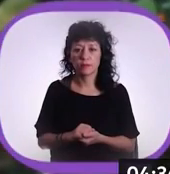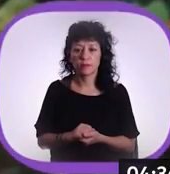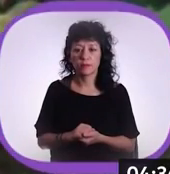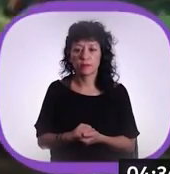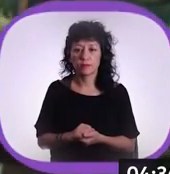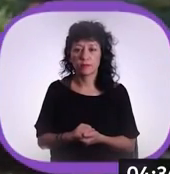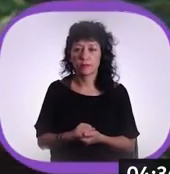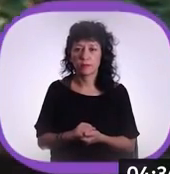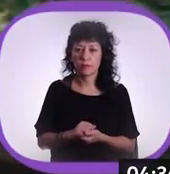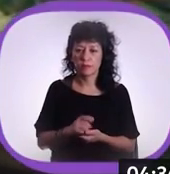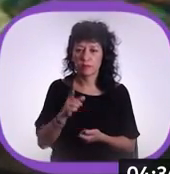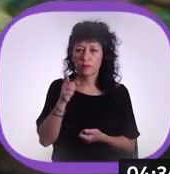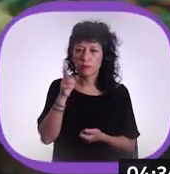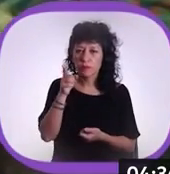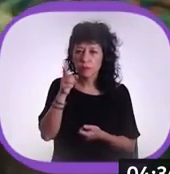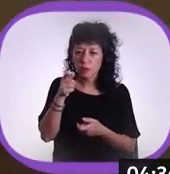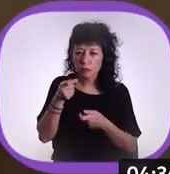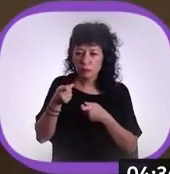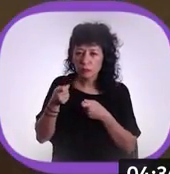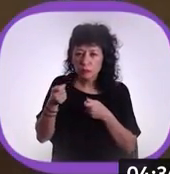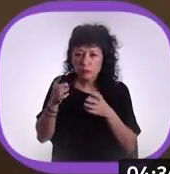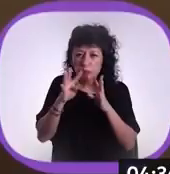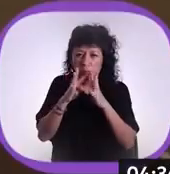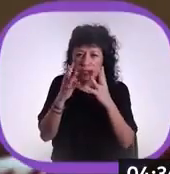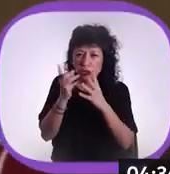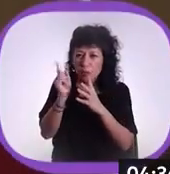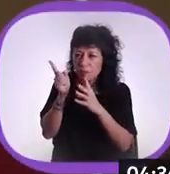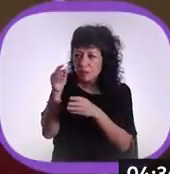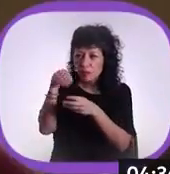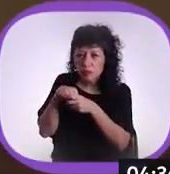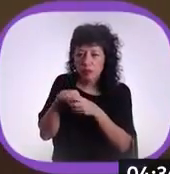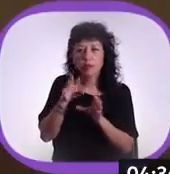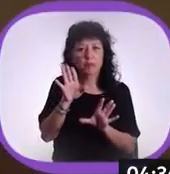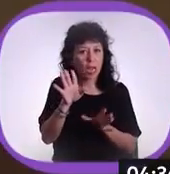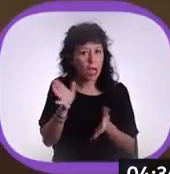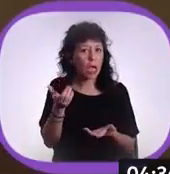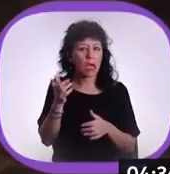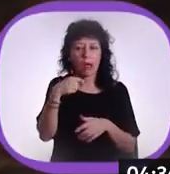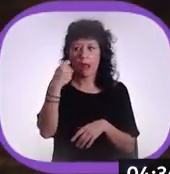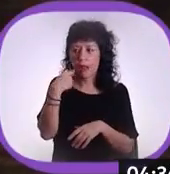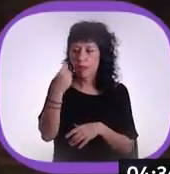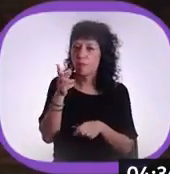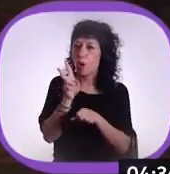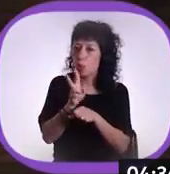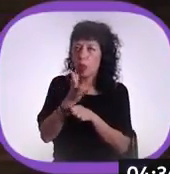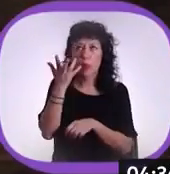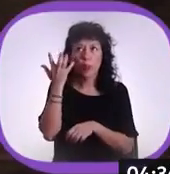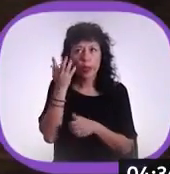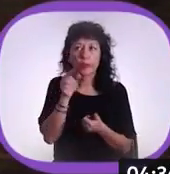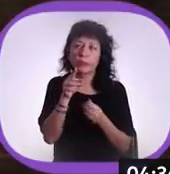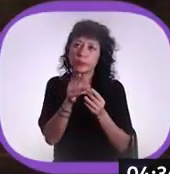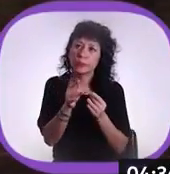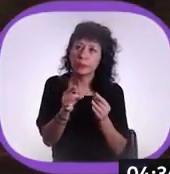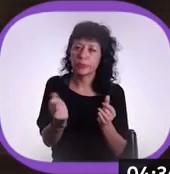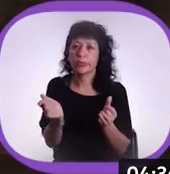¿Te atreves a aprisionarme con este? Oigan, una mascota felina es una gran responsabilidad. Son delicados, hay que limpiar su